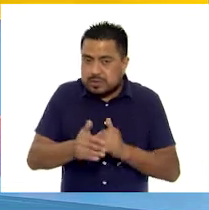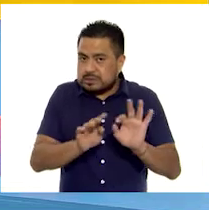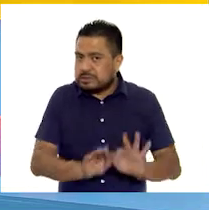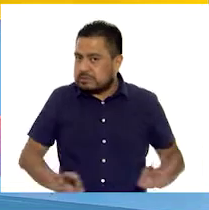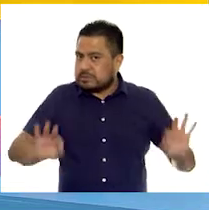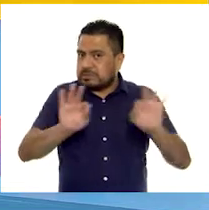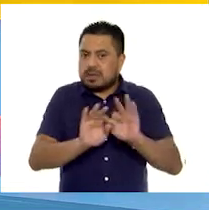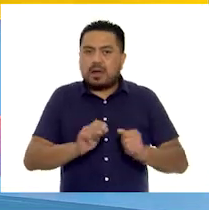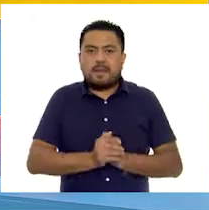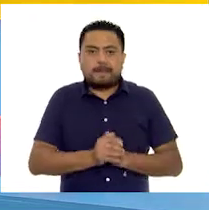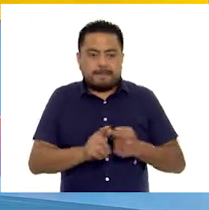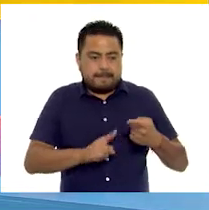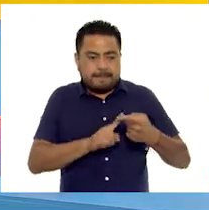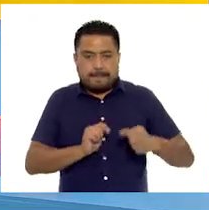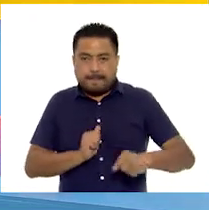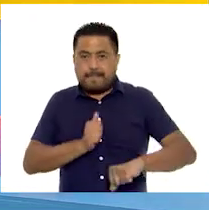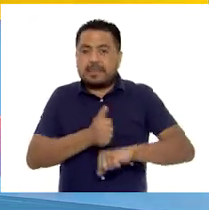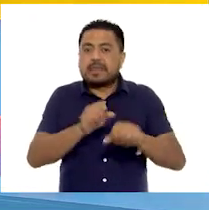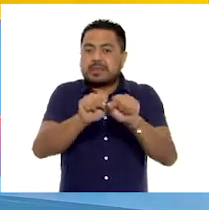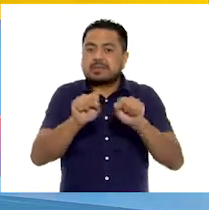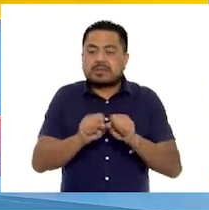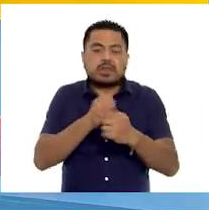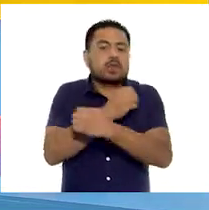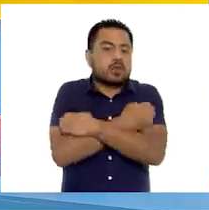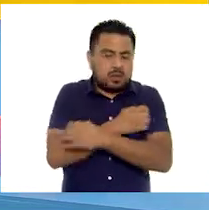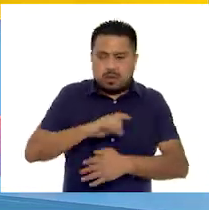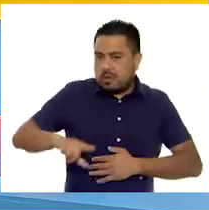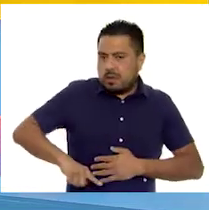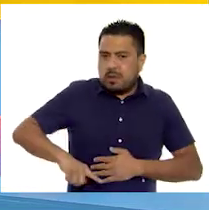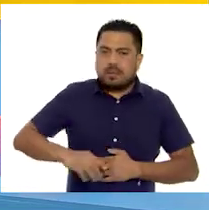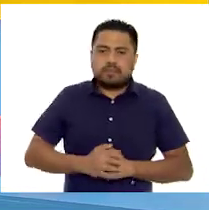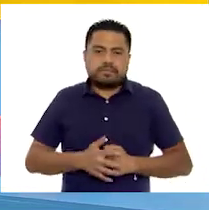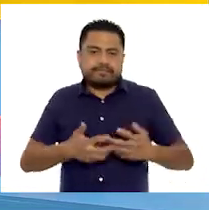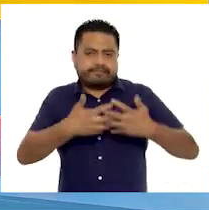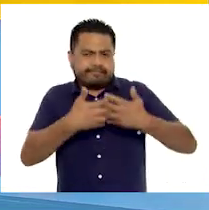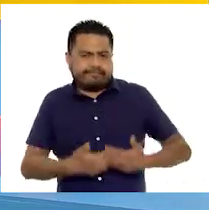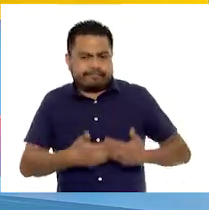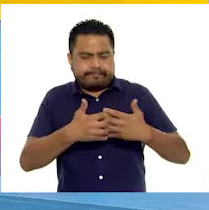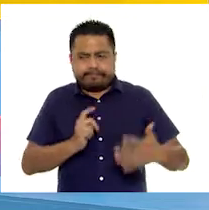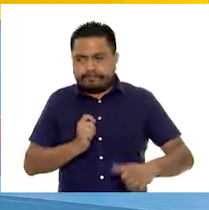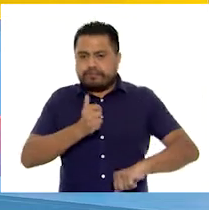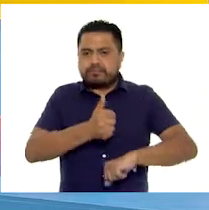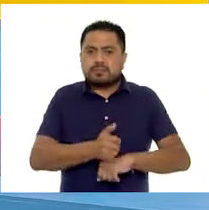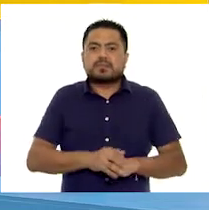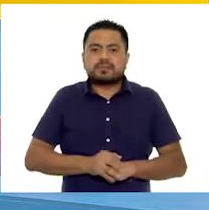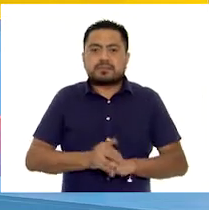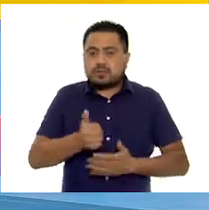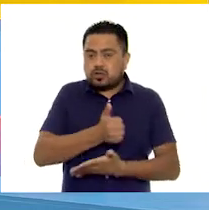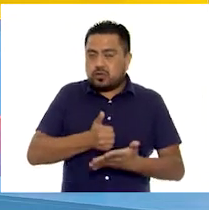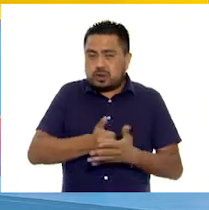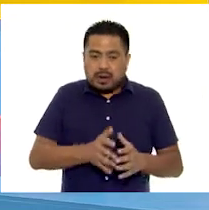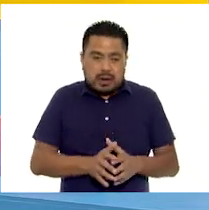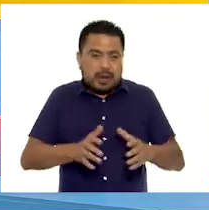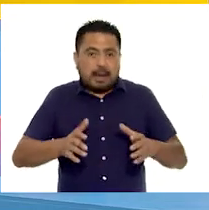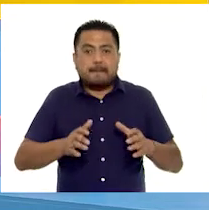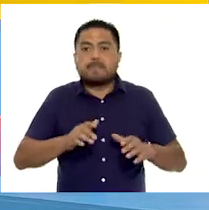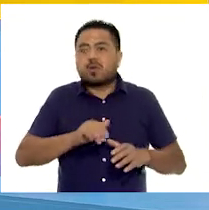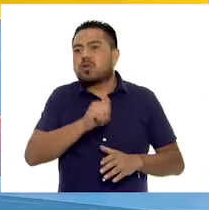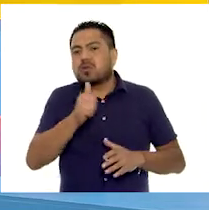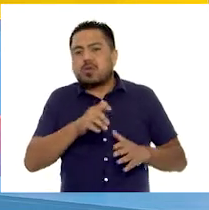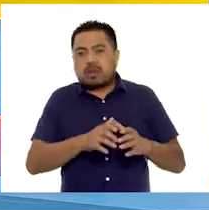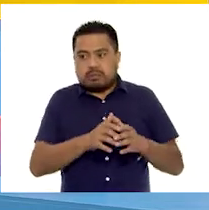la consolidación del sistema de educación pública la industrialización la urbanización y el crecimiento